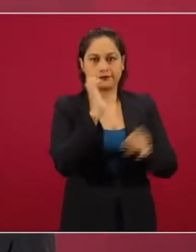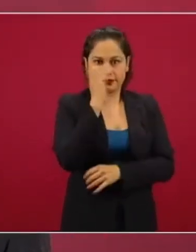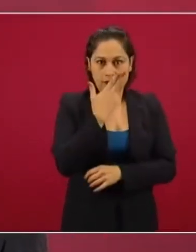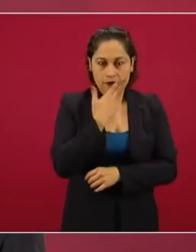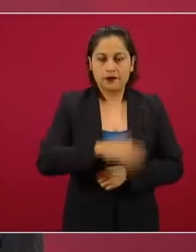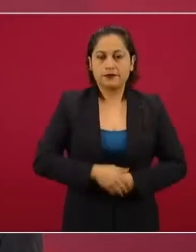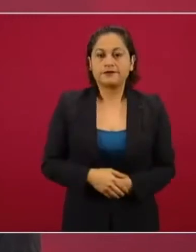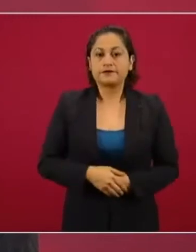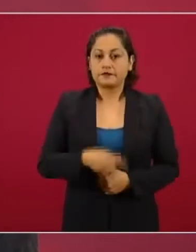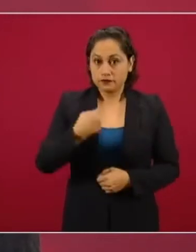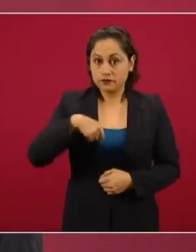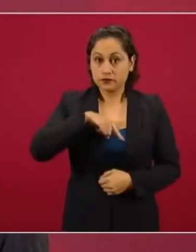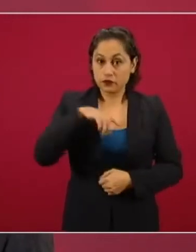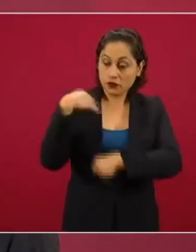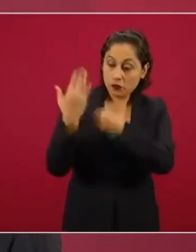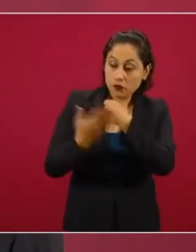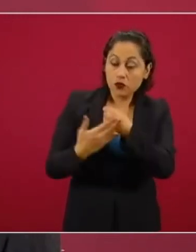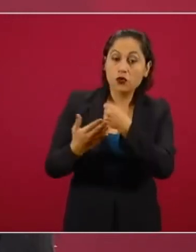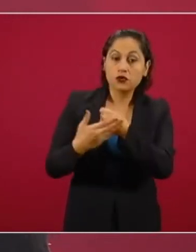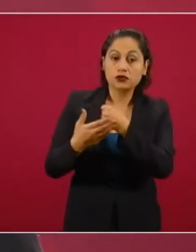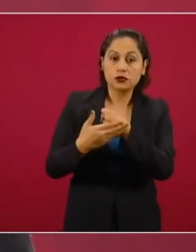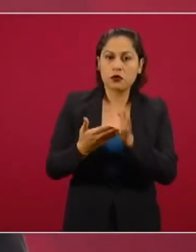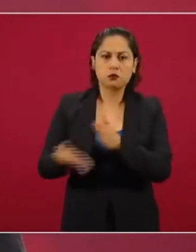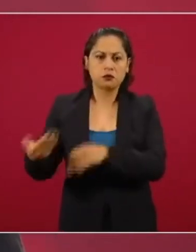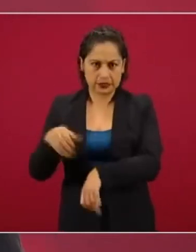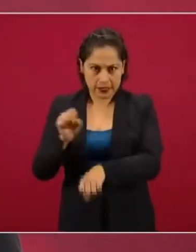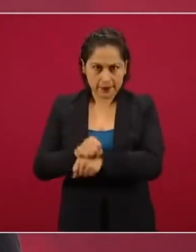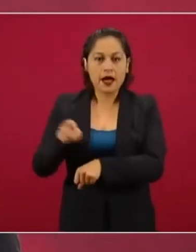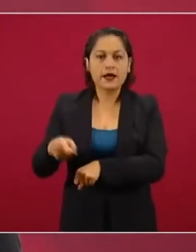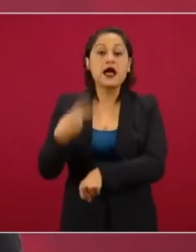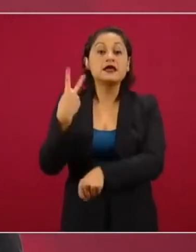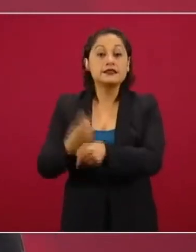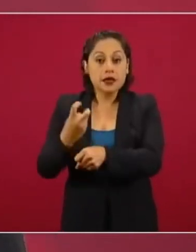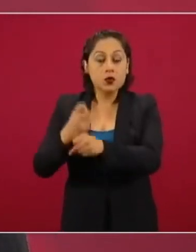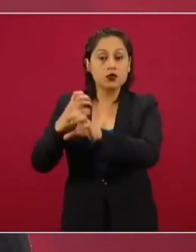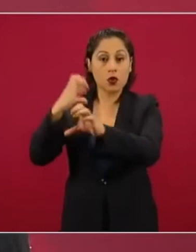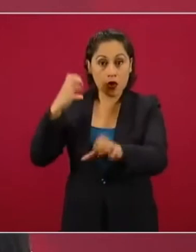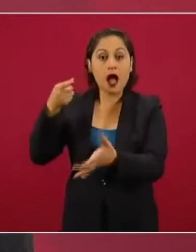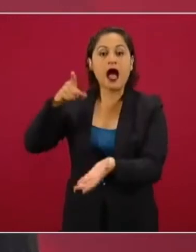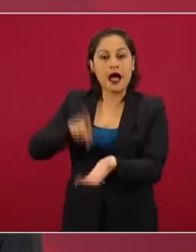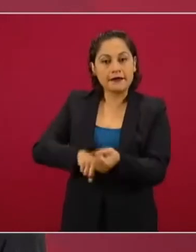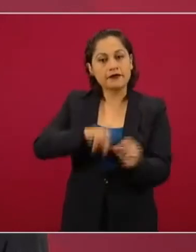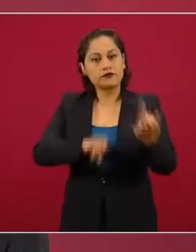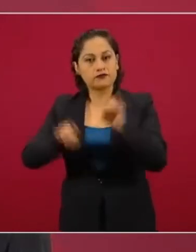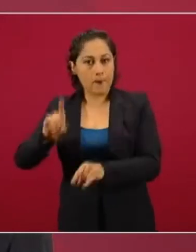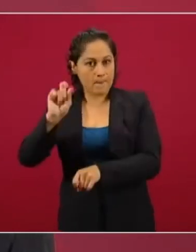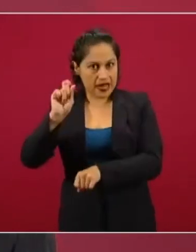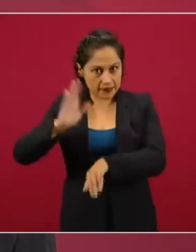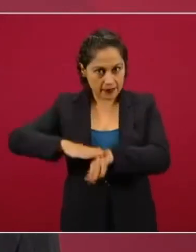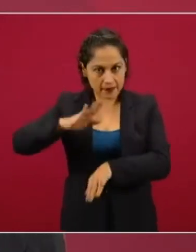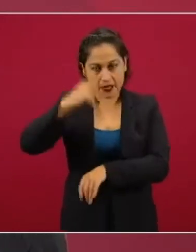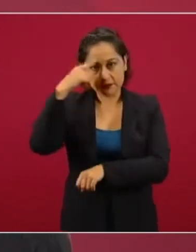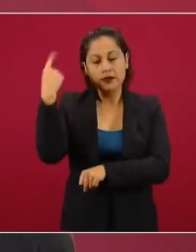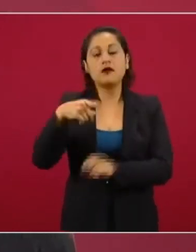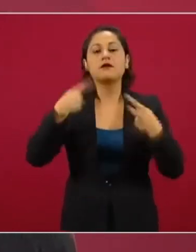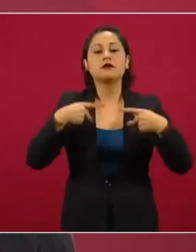semana estaremos trasladando un segundo hospital móvil, también con otras 20 camas adicionales, también para cuidados intensivos, y